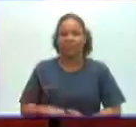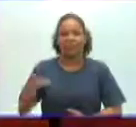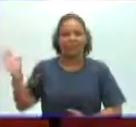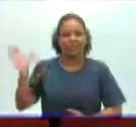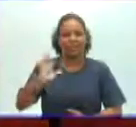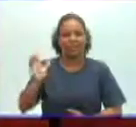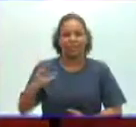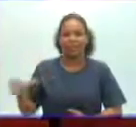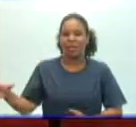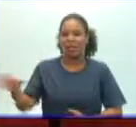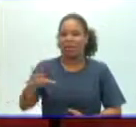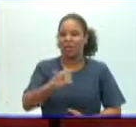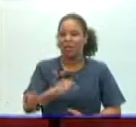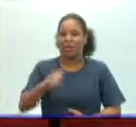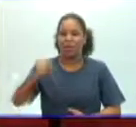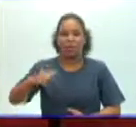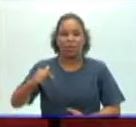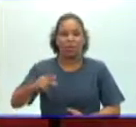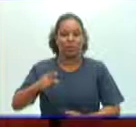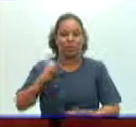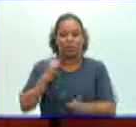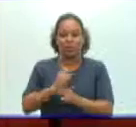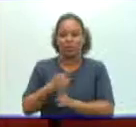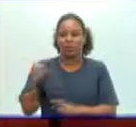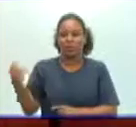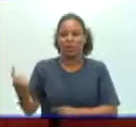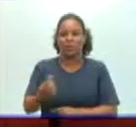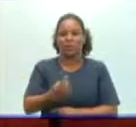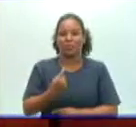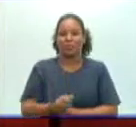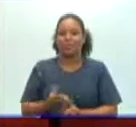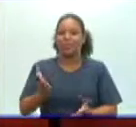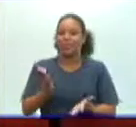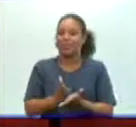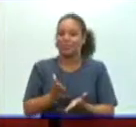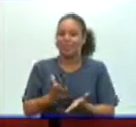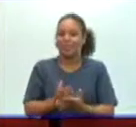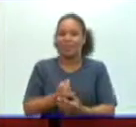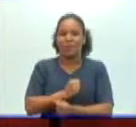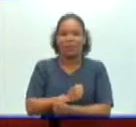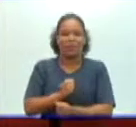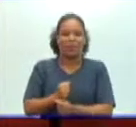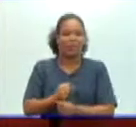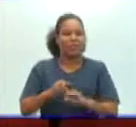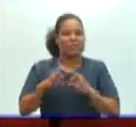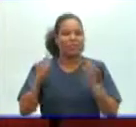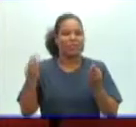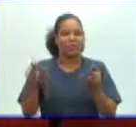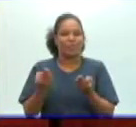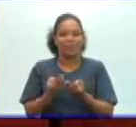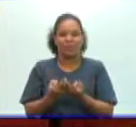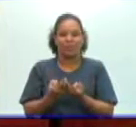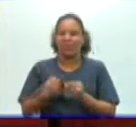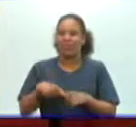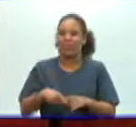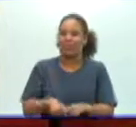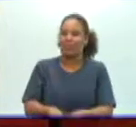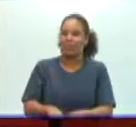Saludos a todos los que hoy se encuentran con nosotros, estudiantes, profesores y familiares que nos